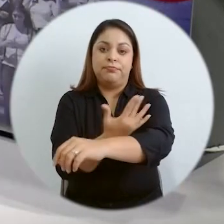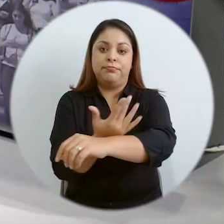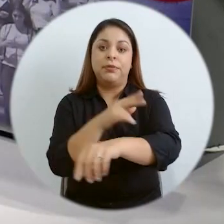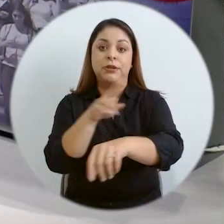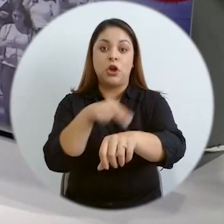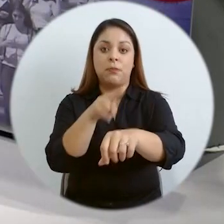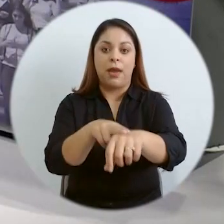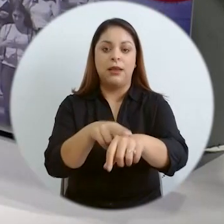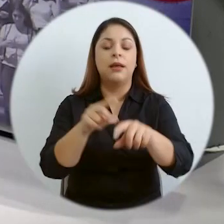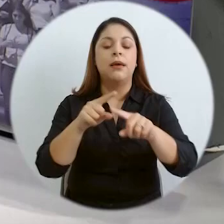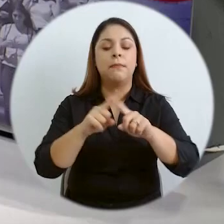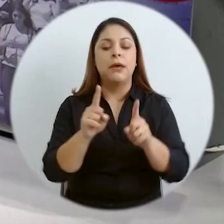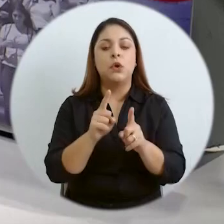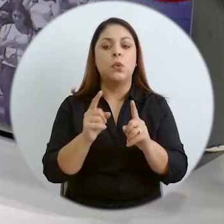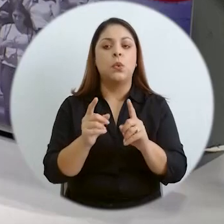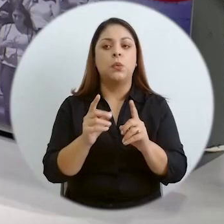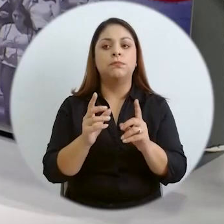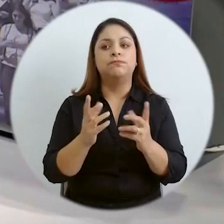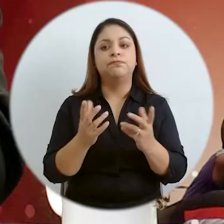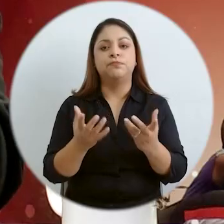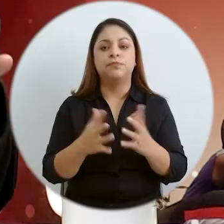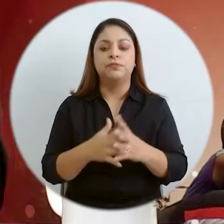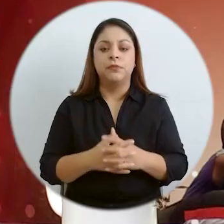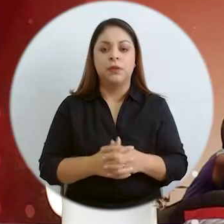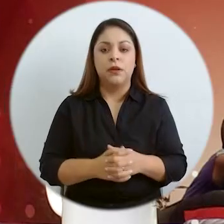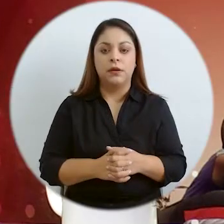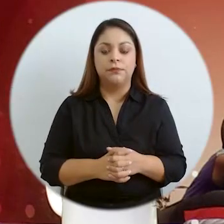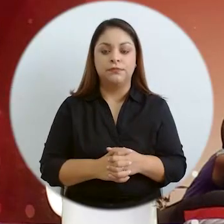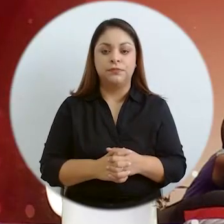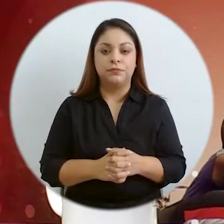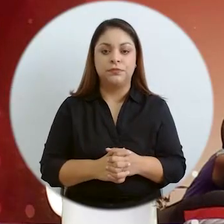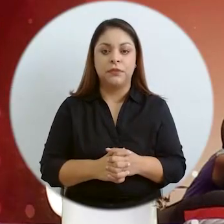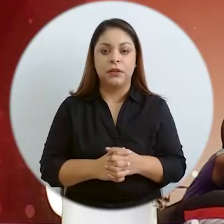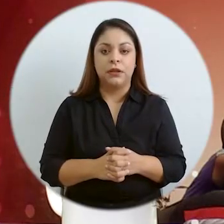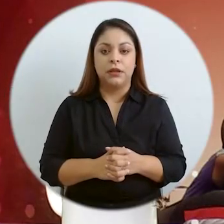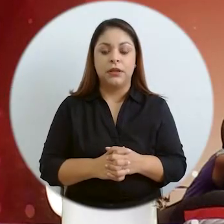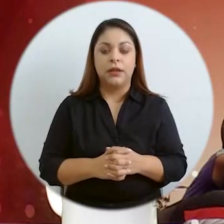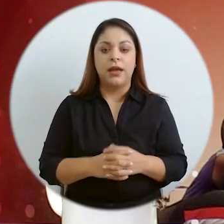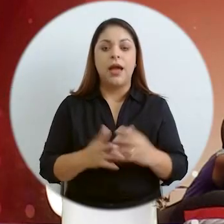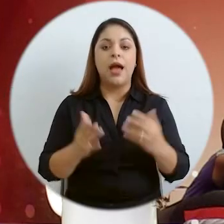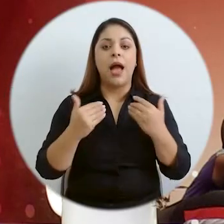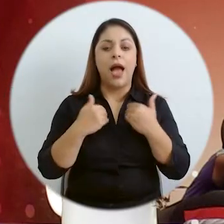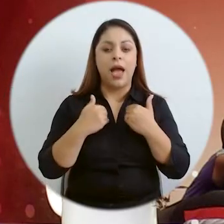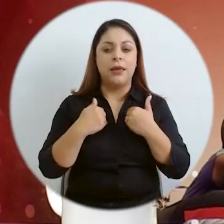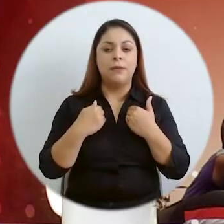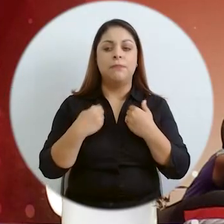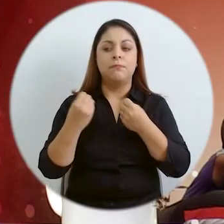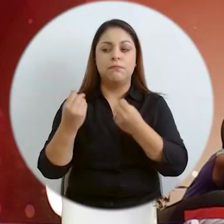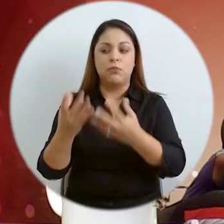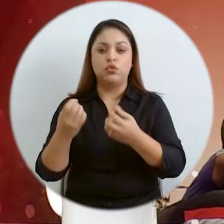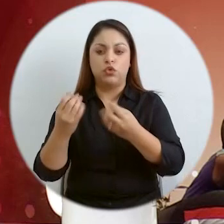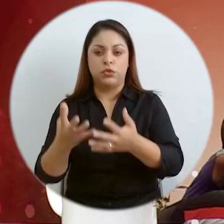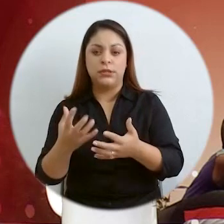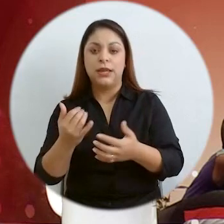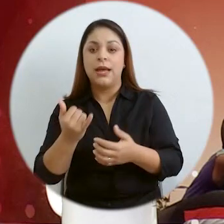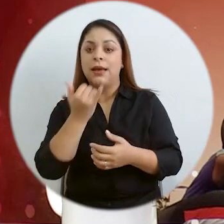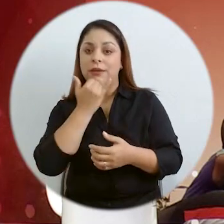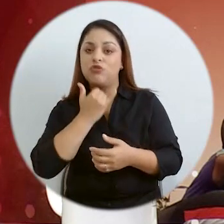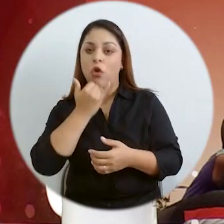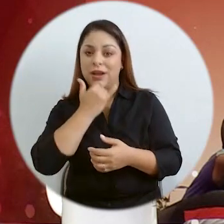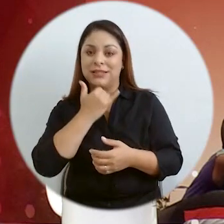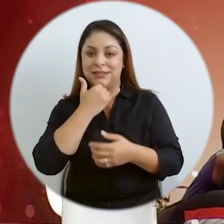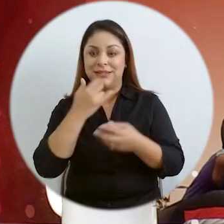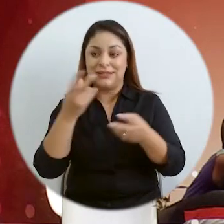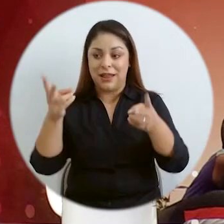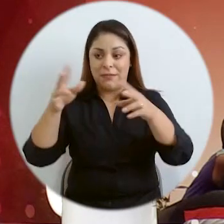más que todo se va desarrollando de manera horizontal. Entonces, pues hay muchos de los errores de la gran